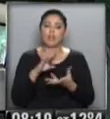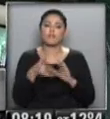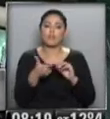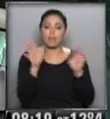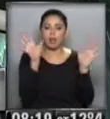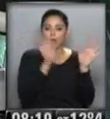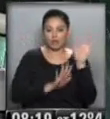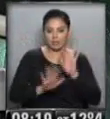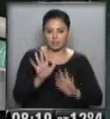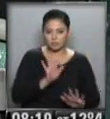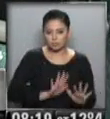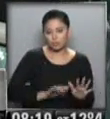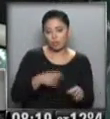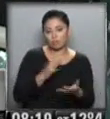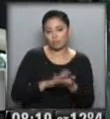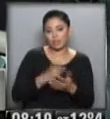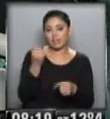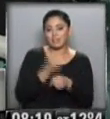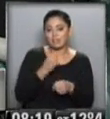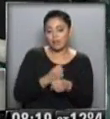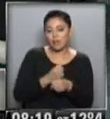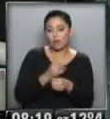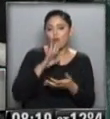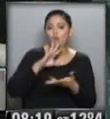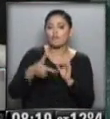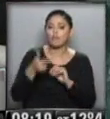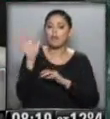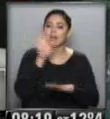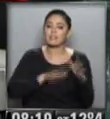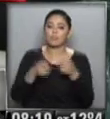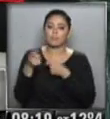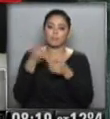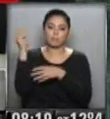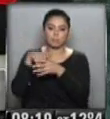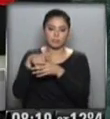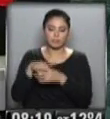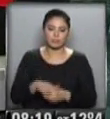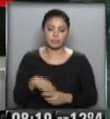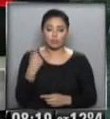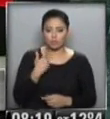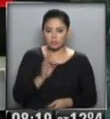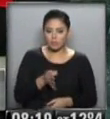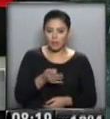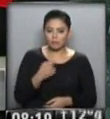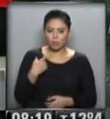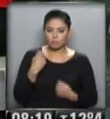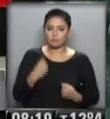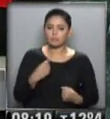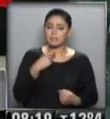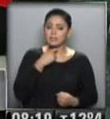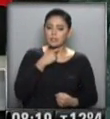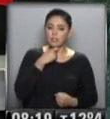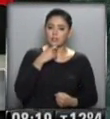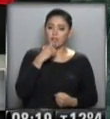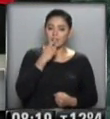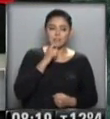organización del trabajo y en la propia forma organización empresarial estamos convencidos que mientras el